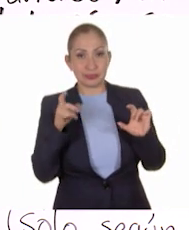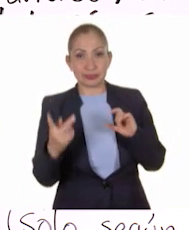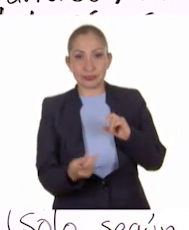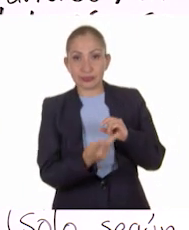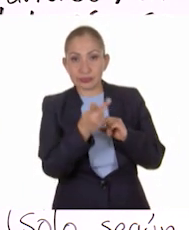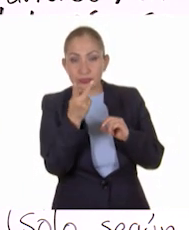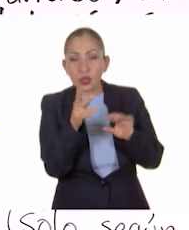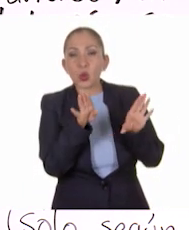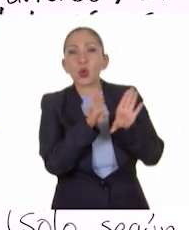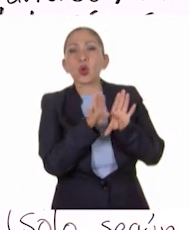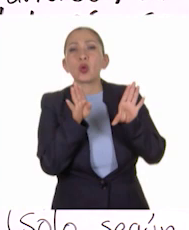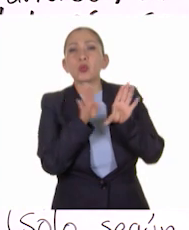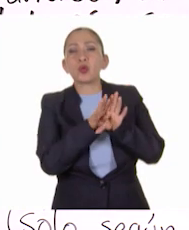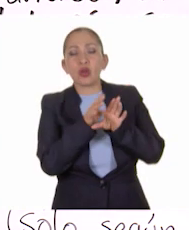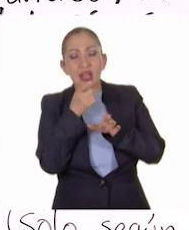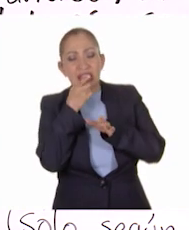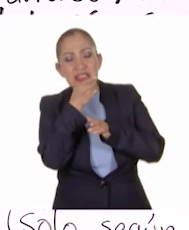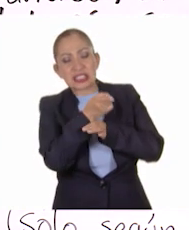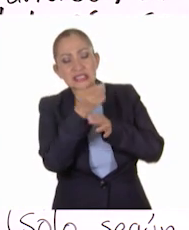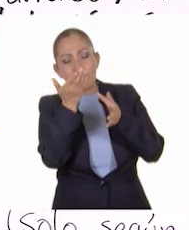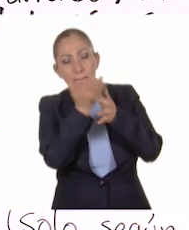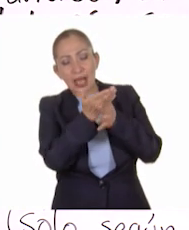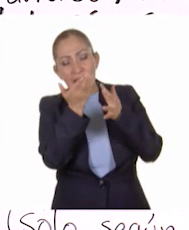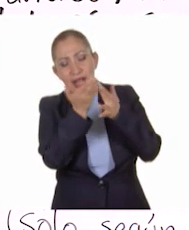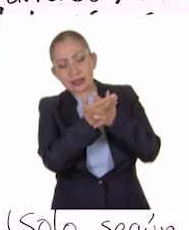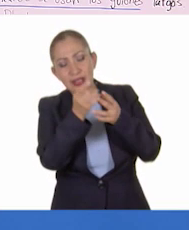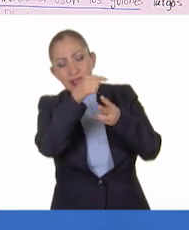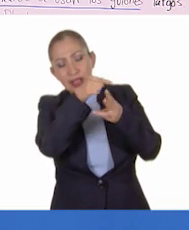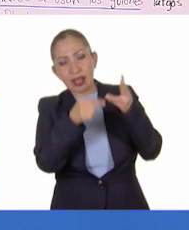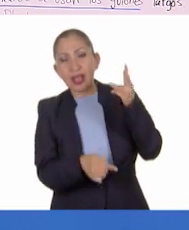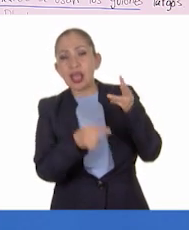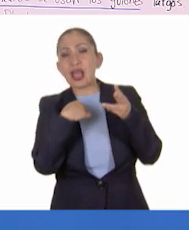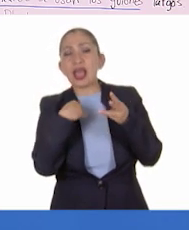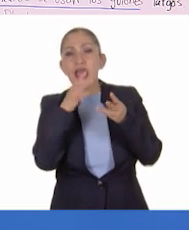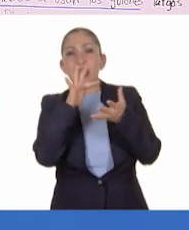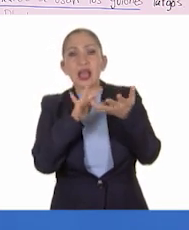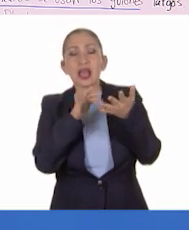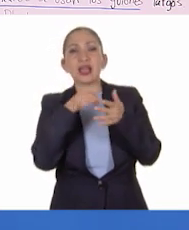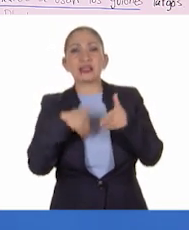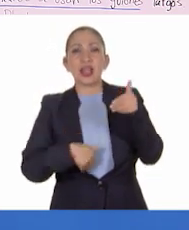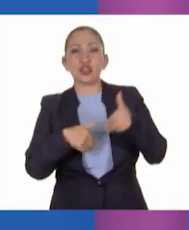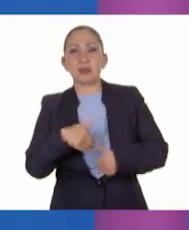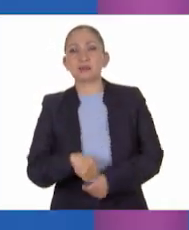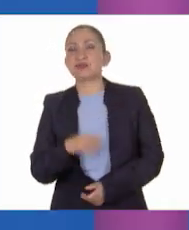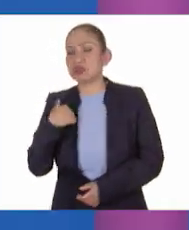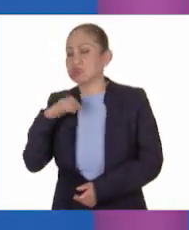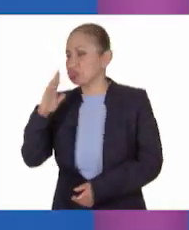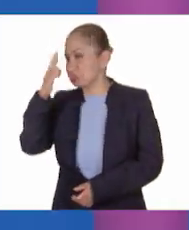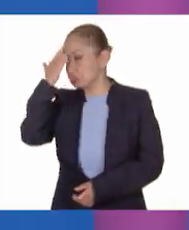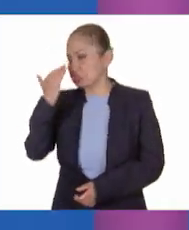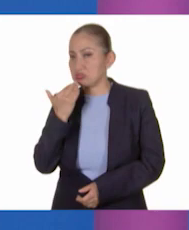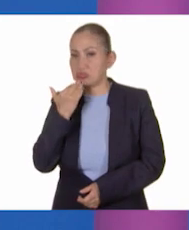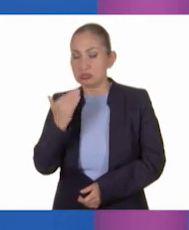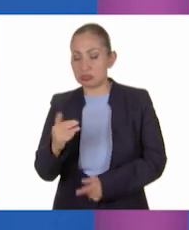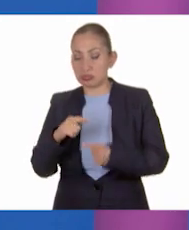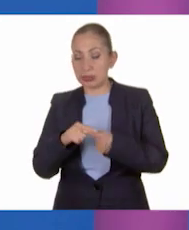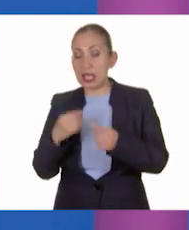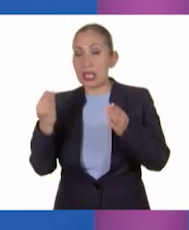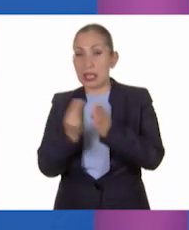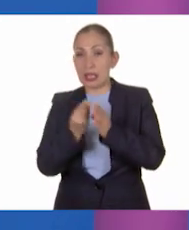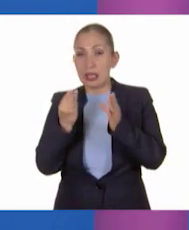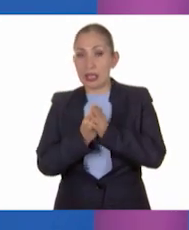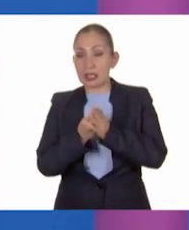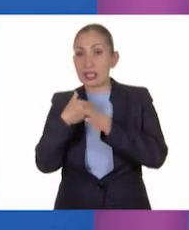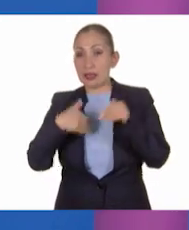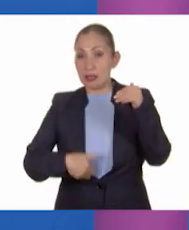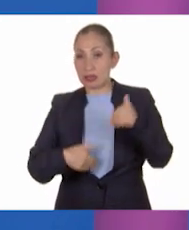pregunta. ¿Cómo se denominan las partes de que se compone el texto? Lo recuerdo muy bien. Esta clase de